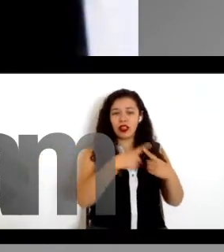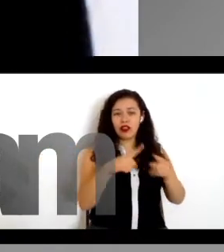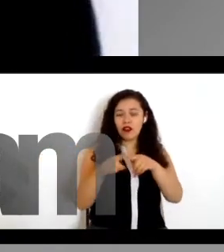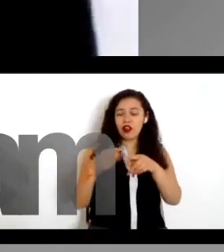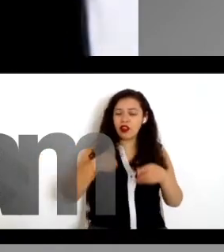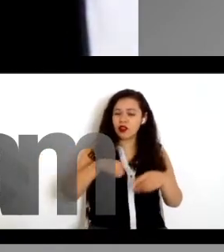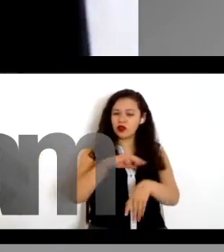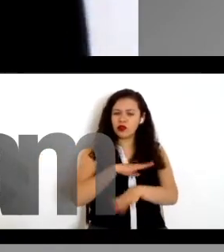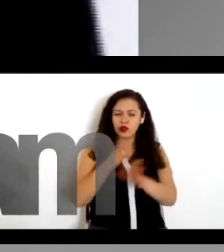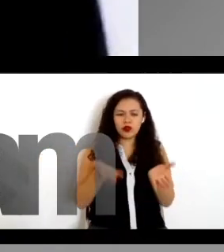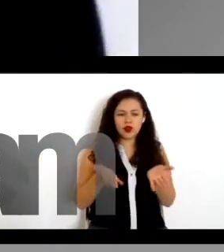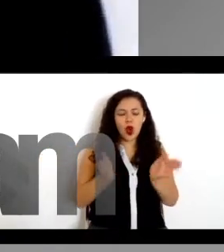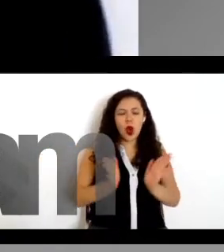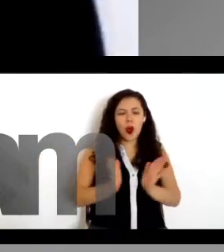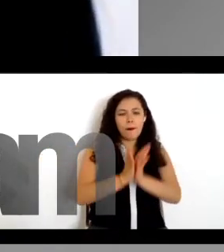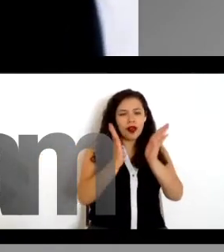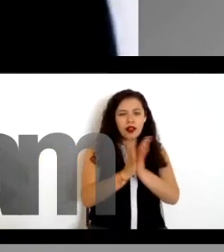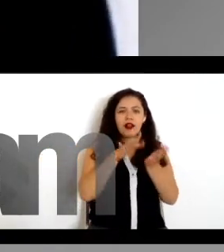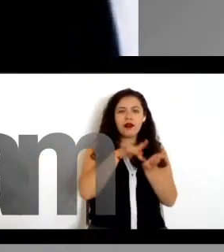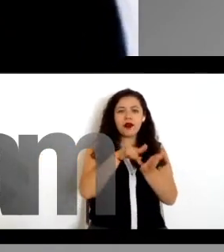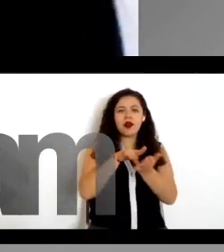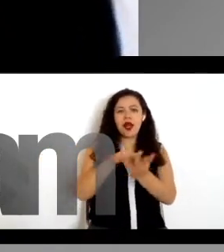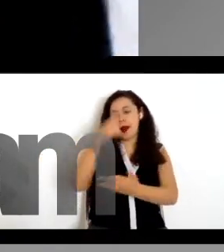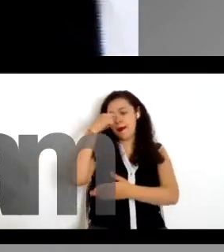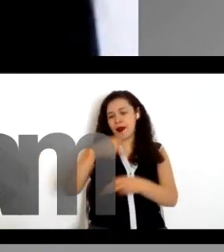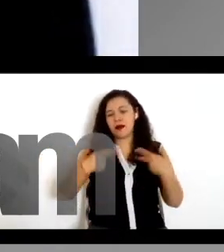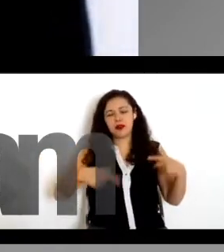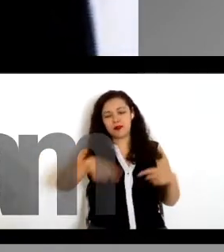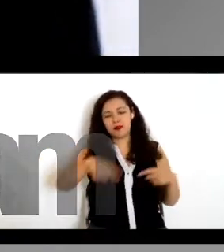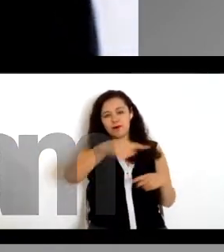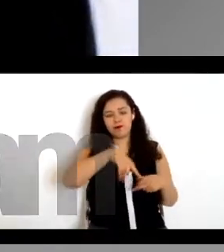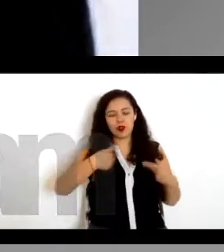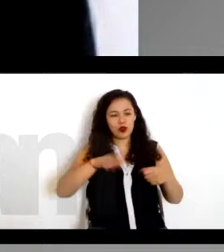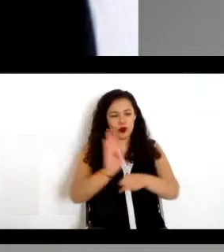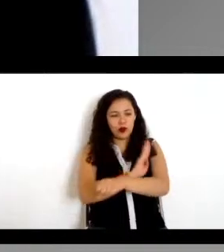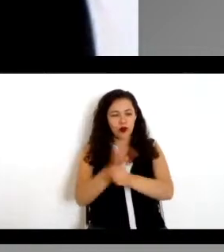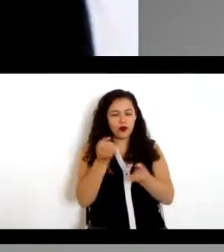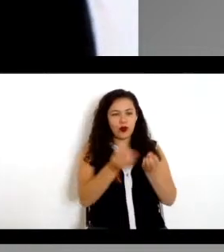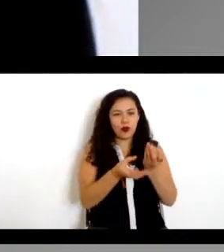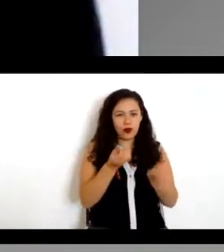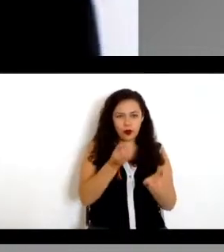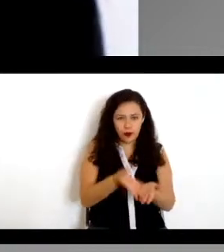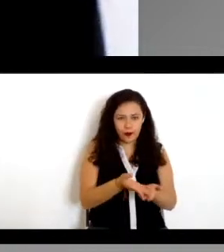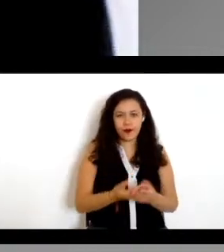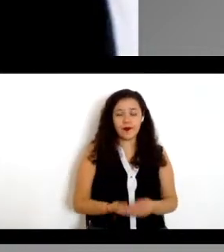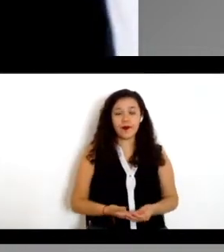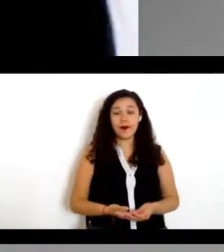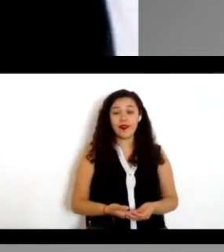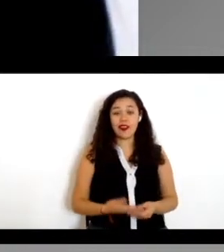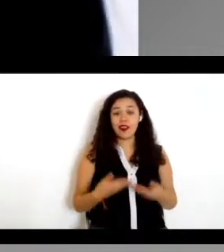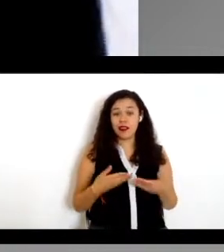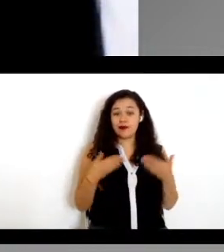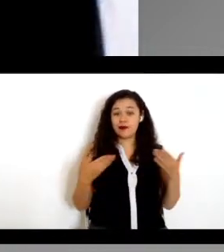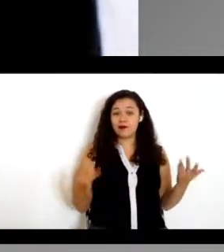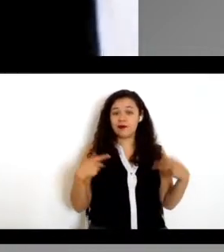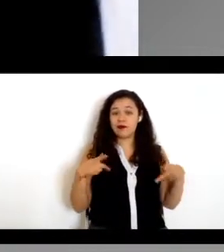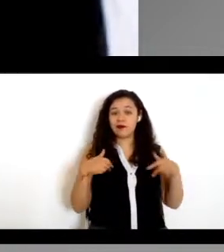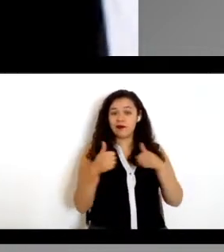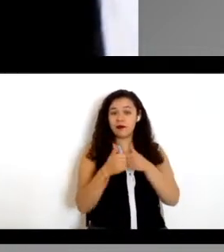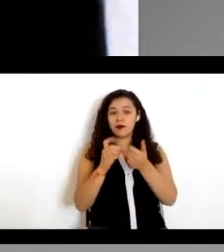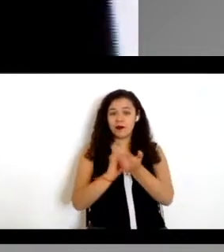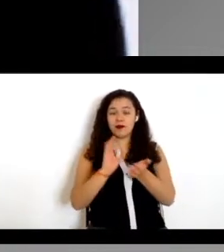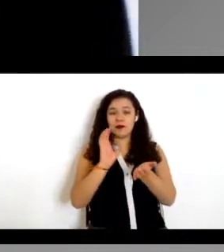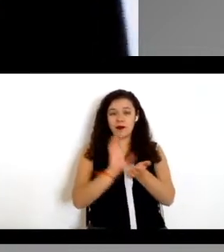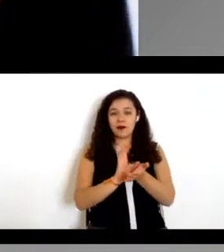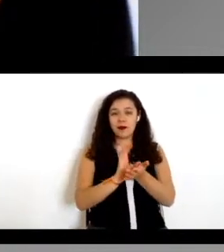para ofrecer mayores beneficios a las personas. En este caso, pues las personas con discapacidad muchas